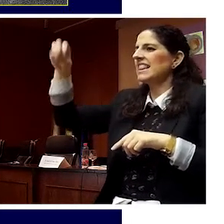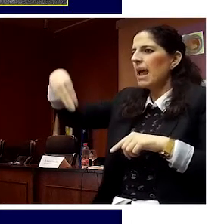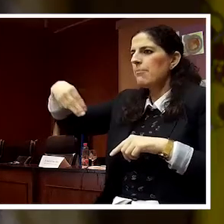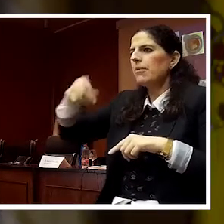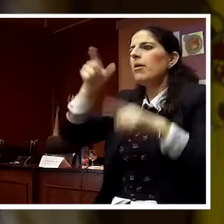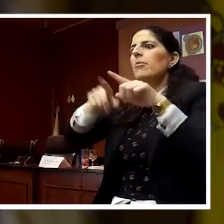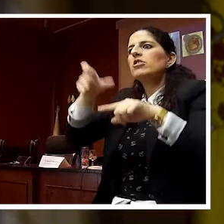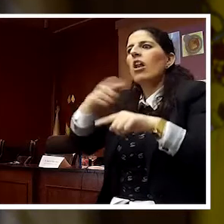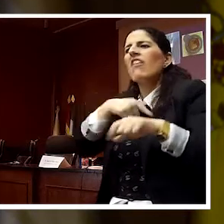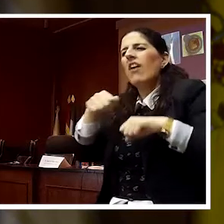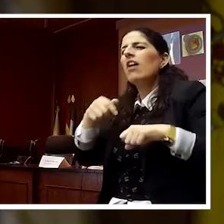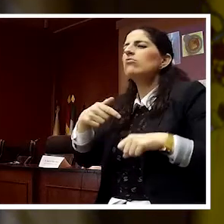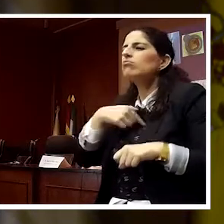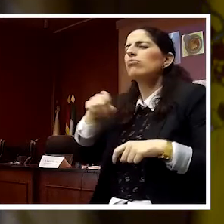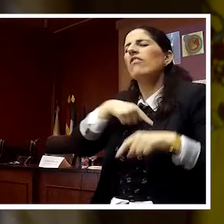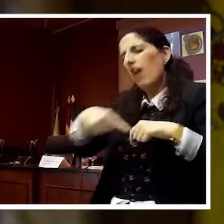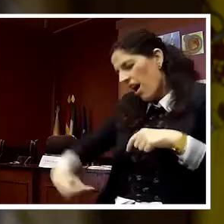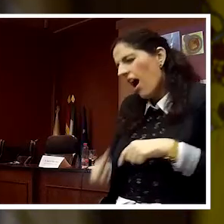zona aneurismática que